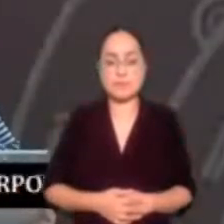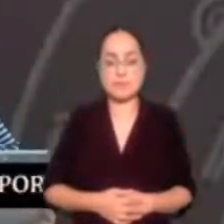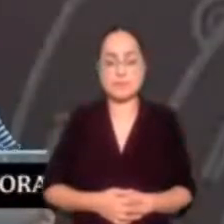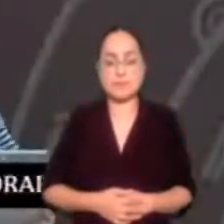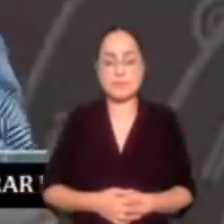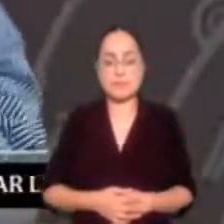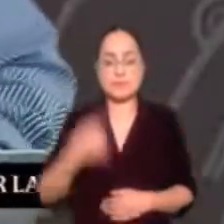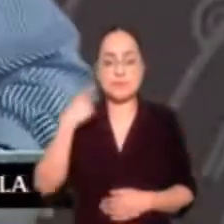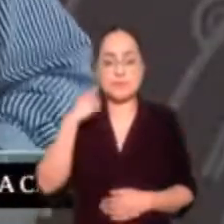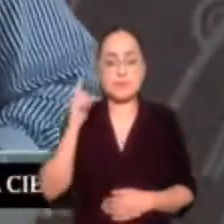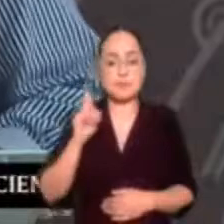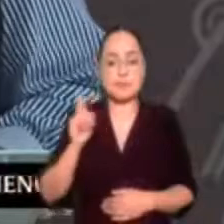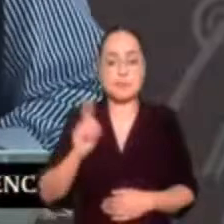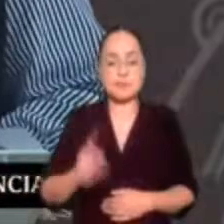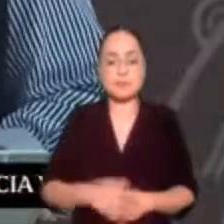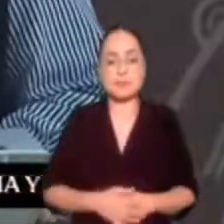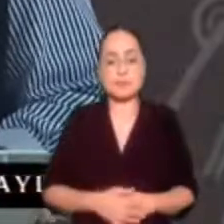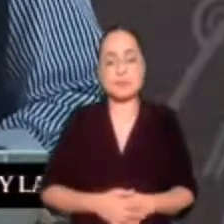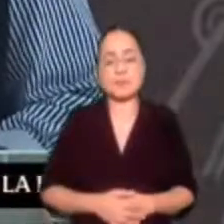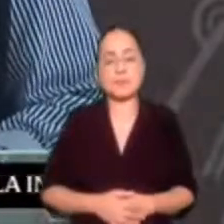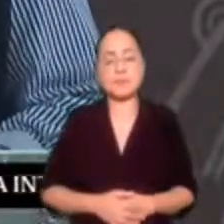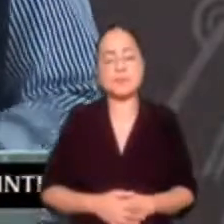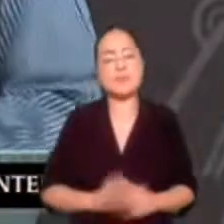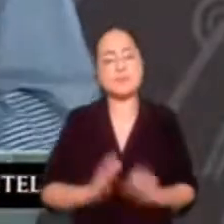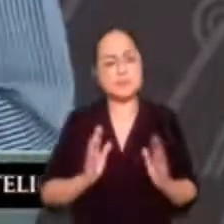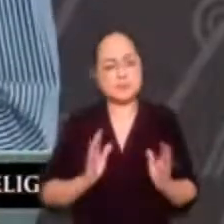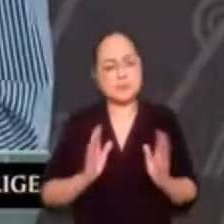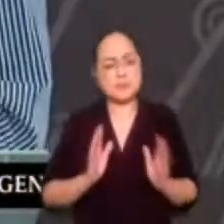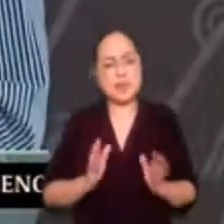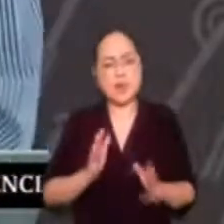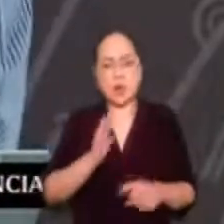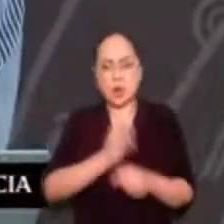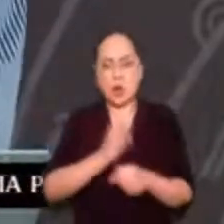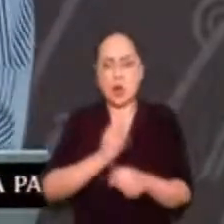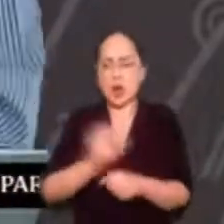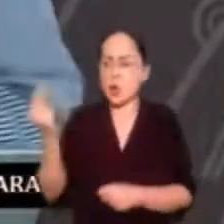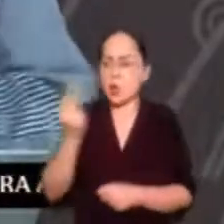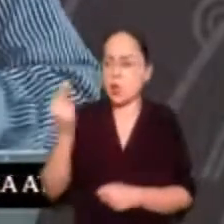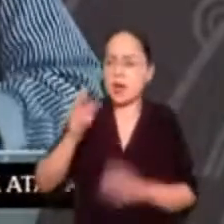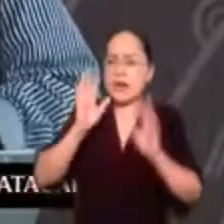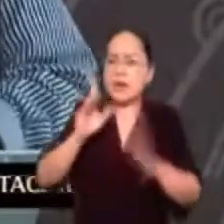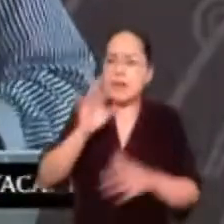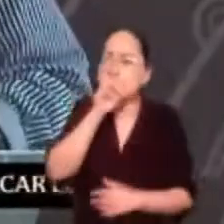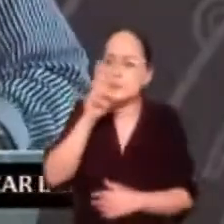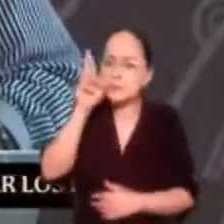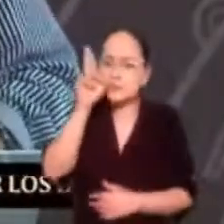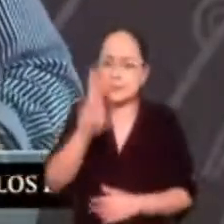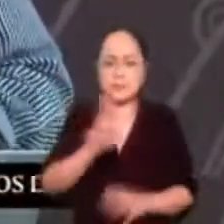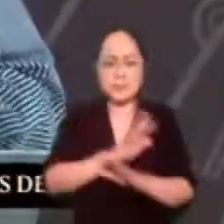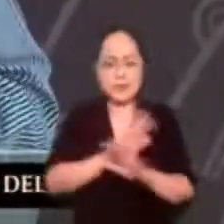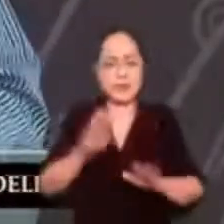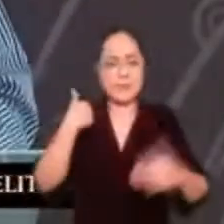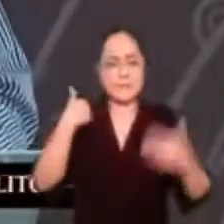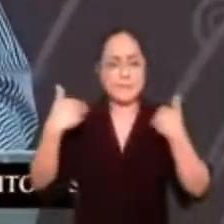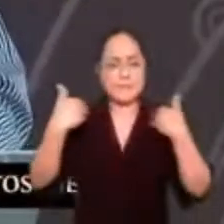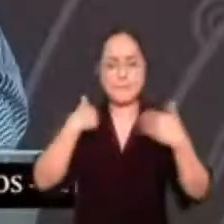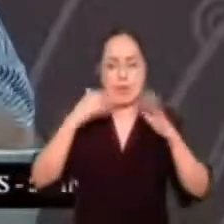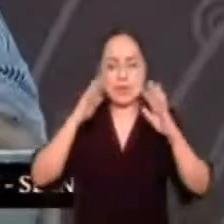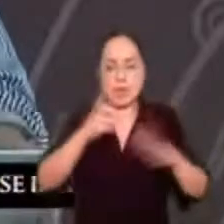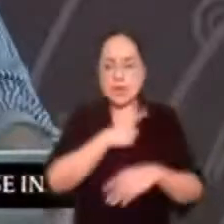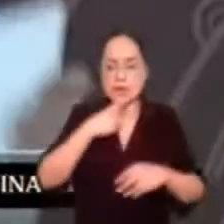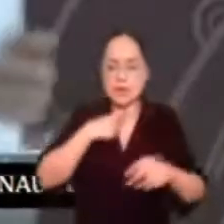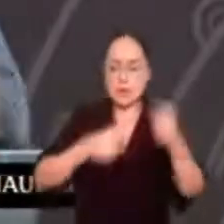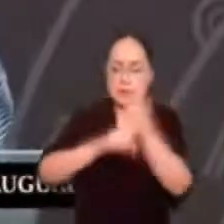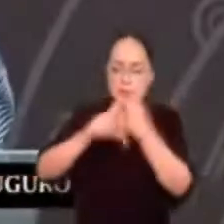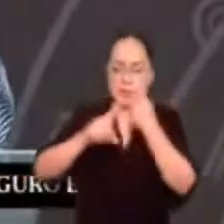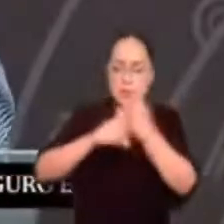No hay un lapso, no hay tiempo para atender. Ya nos están urgiendo. Ya nos están urgiendo. Porque además, lo